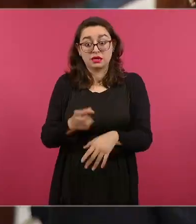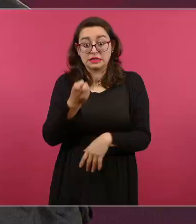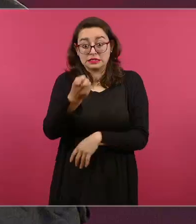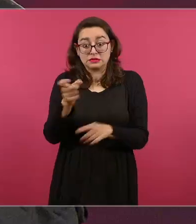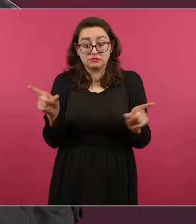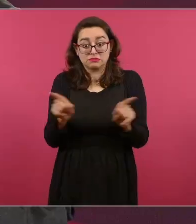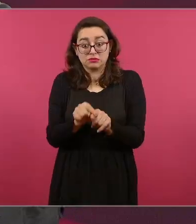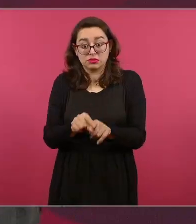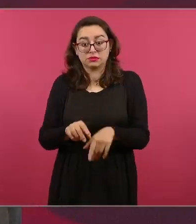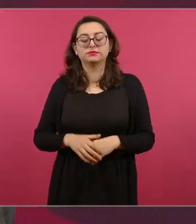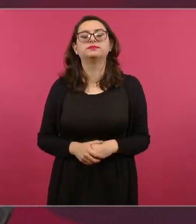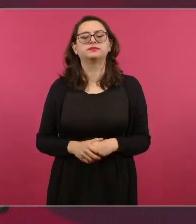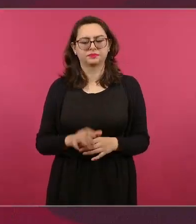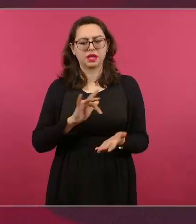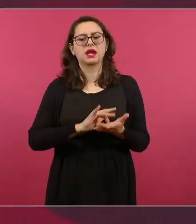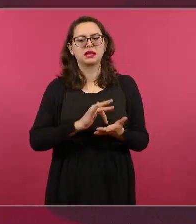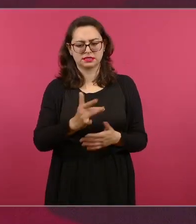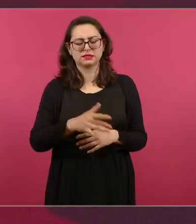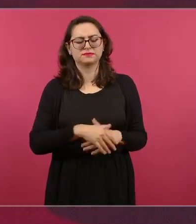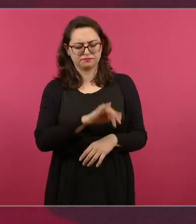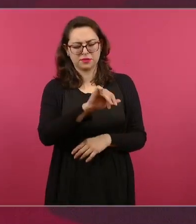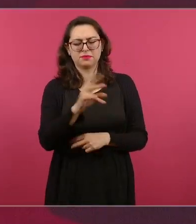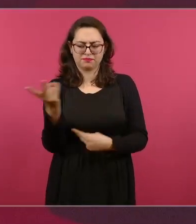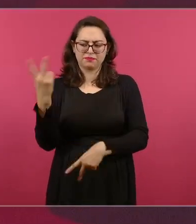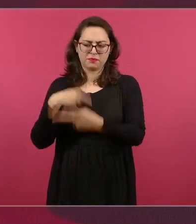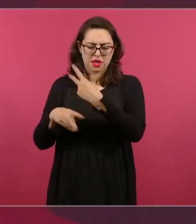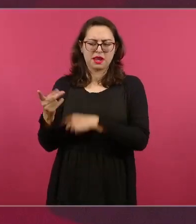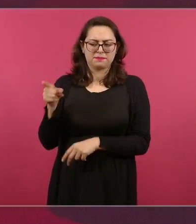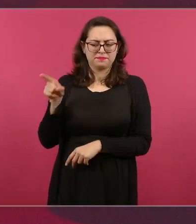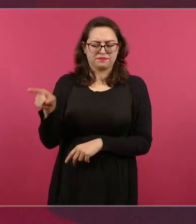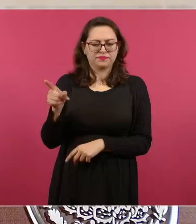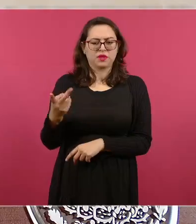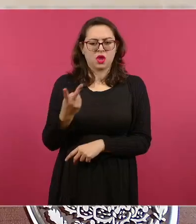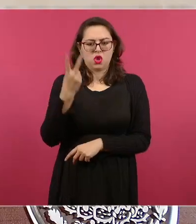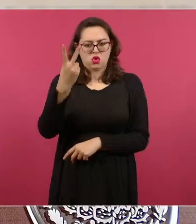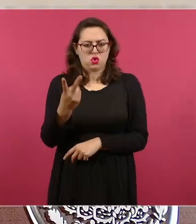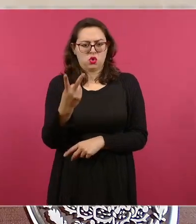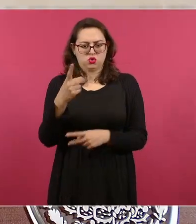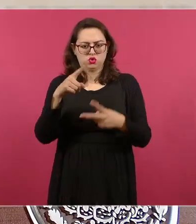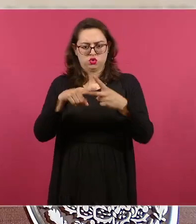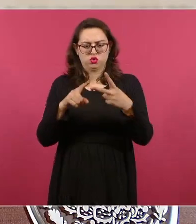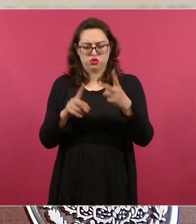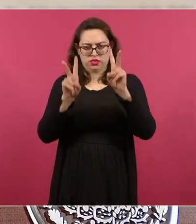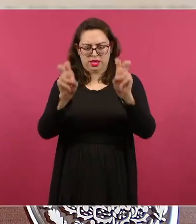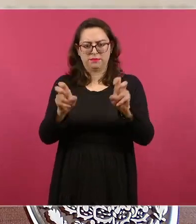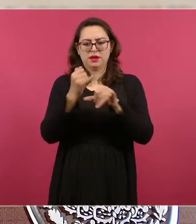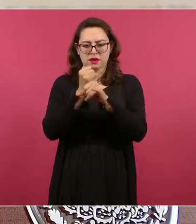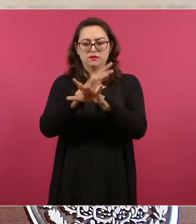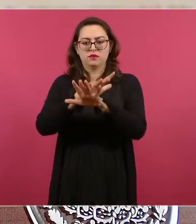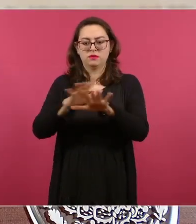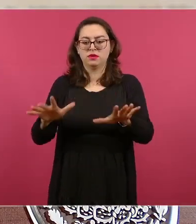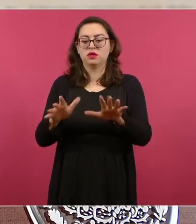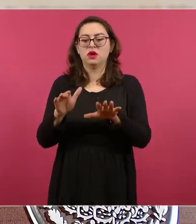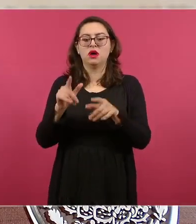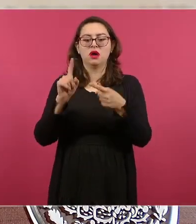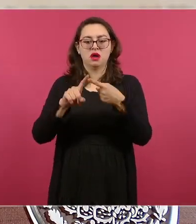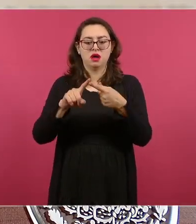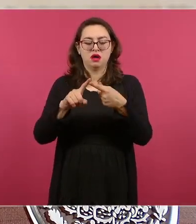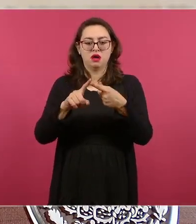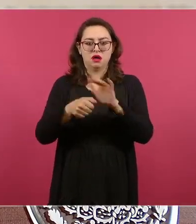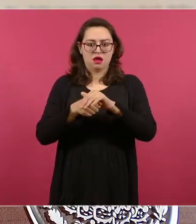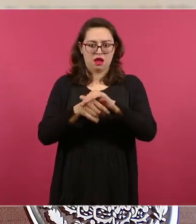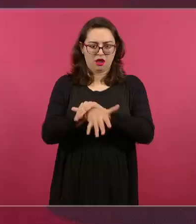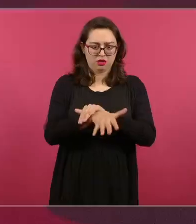Gracias. Sí, las dos cosas van a ver. El informe para lo de Ayotzinapa, porque se está avanzando, y